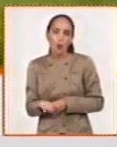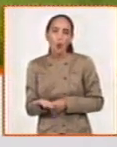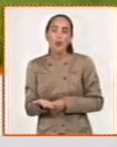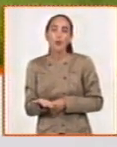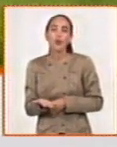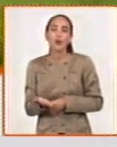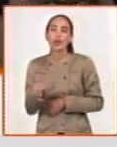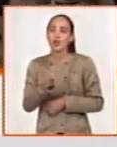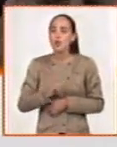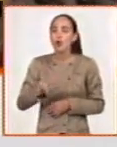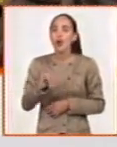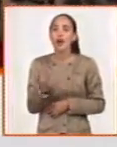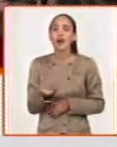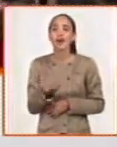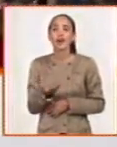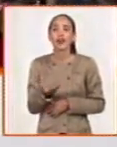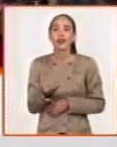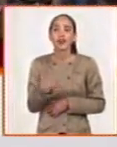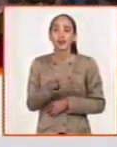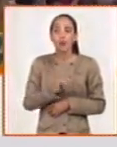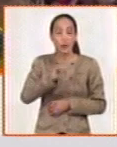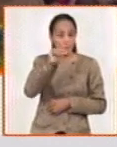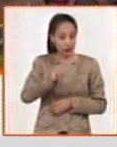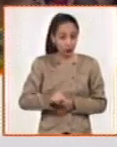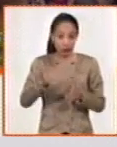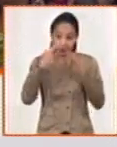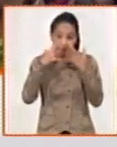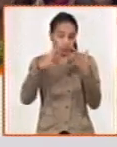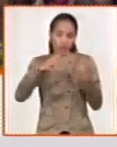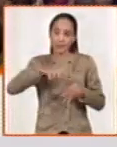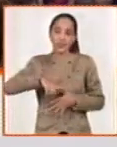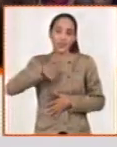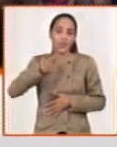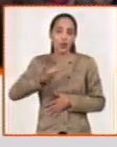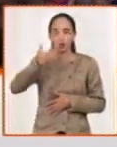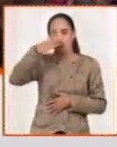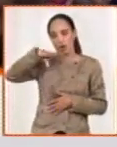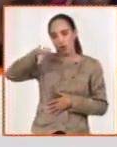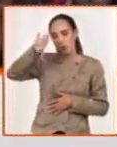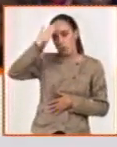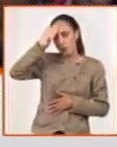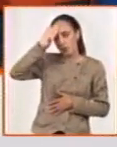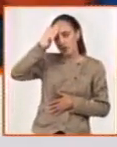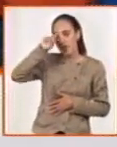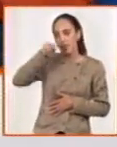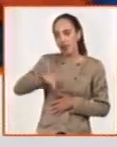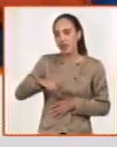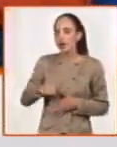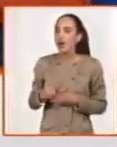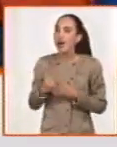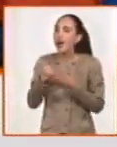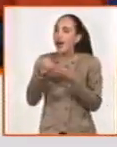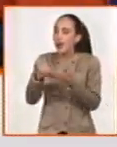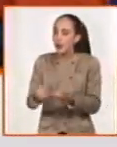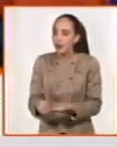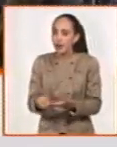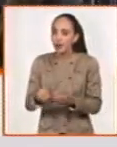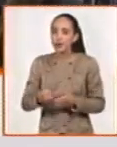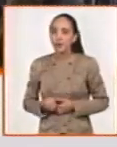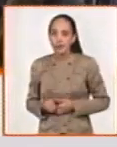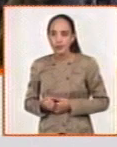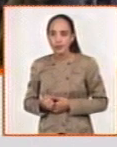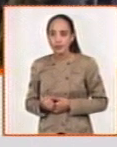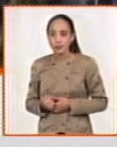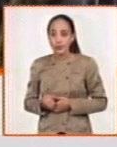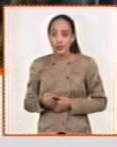los grandes referentes de la cultura cubana han dado ese paso al frente. En los